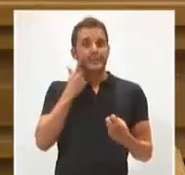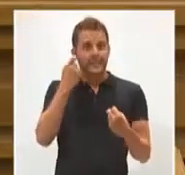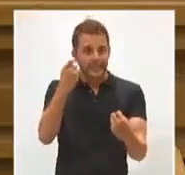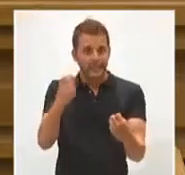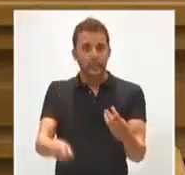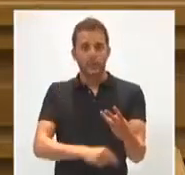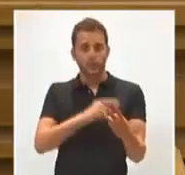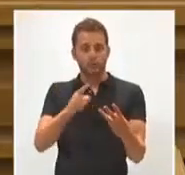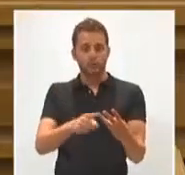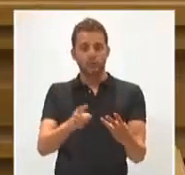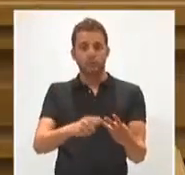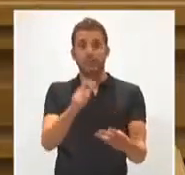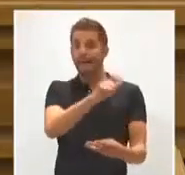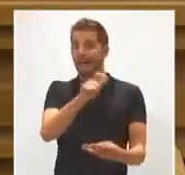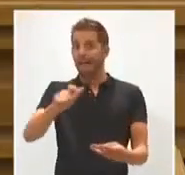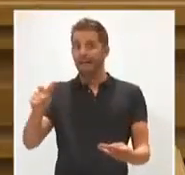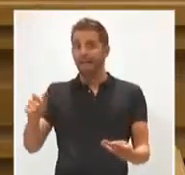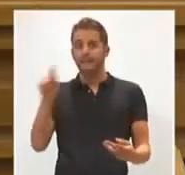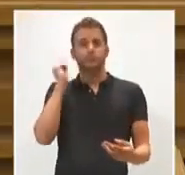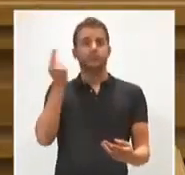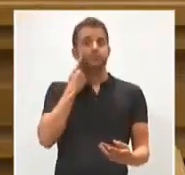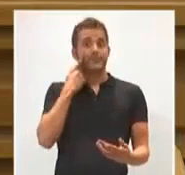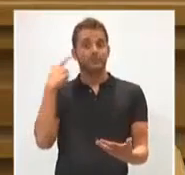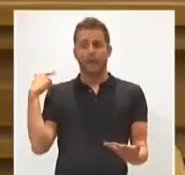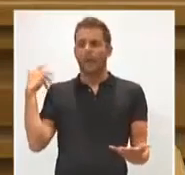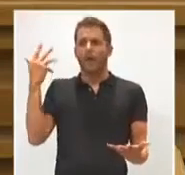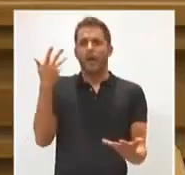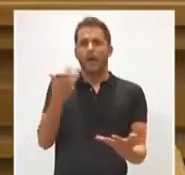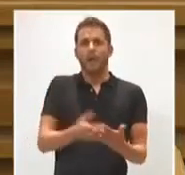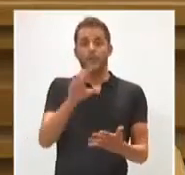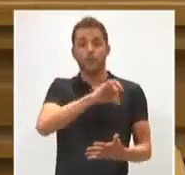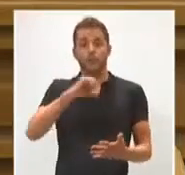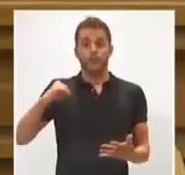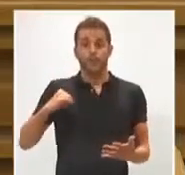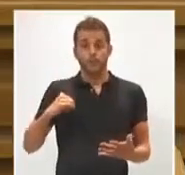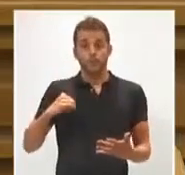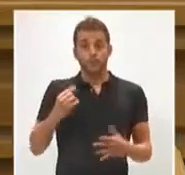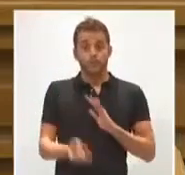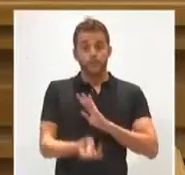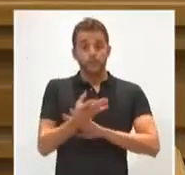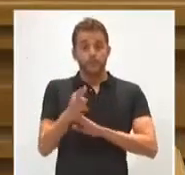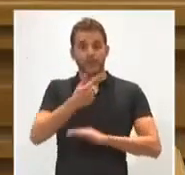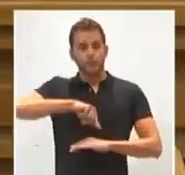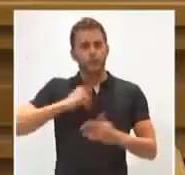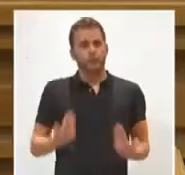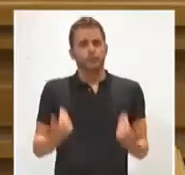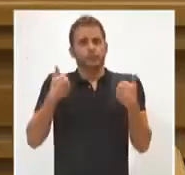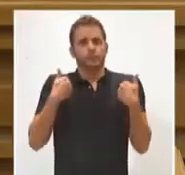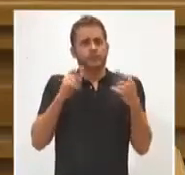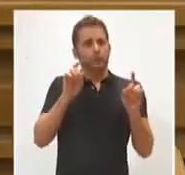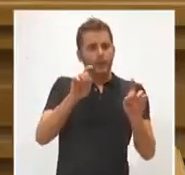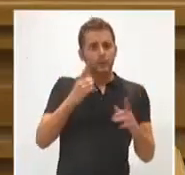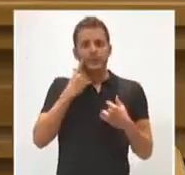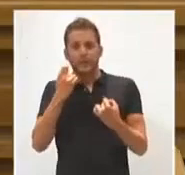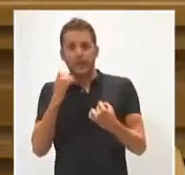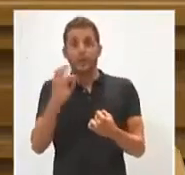a la gente que ha visto como desde que tenemos la autonomía tenemos las competencias en sanidad en educación como hubiera pasado justicia si les